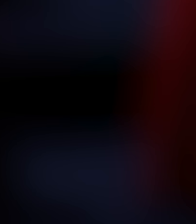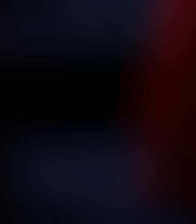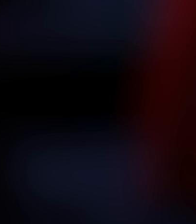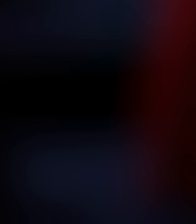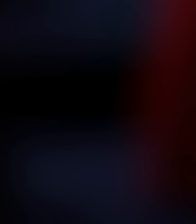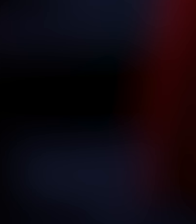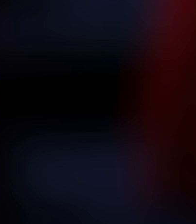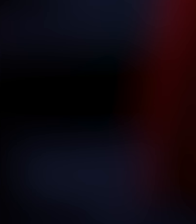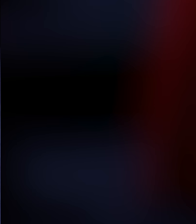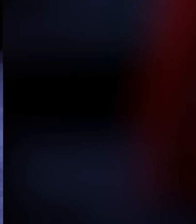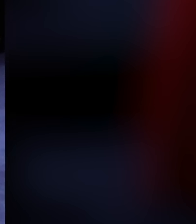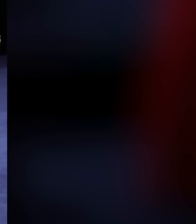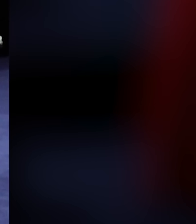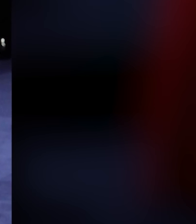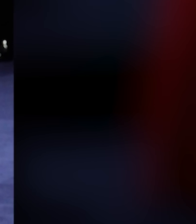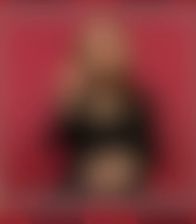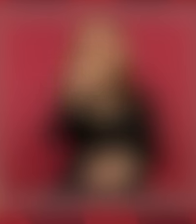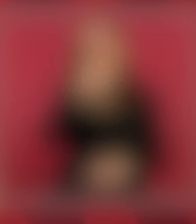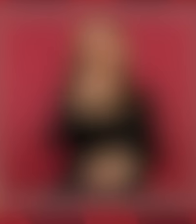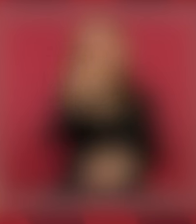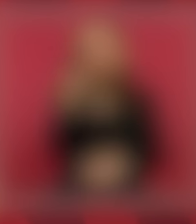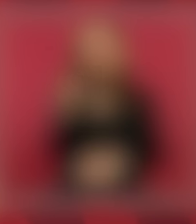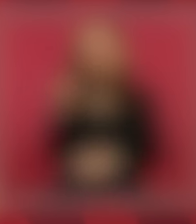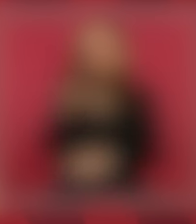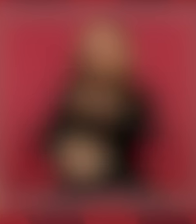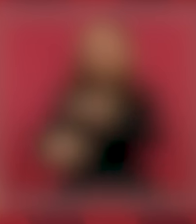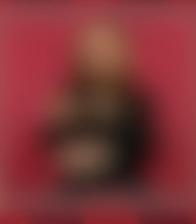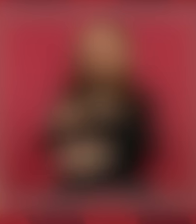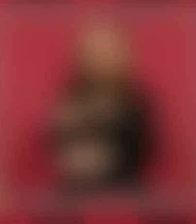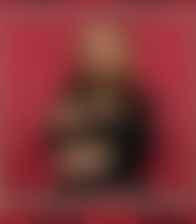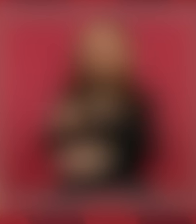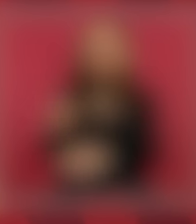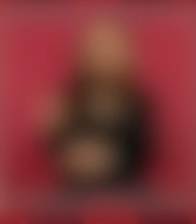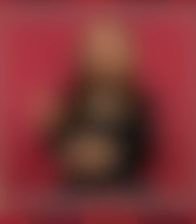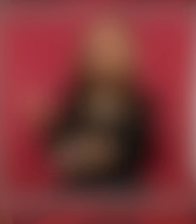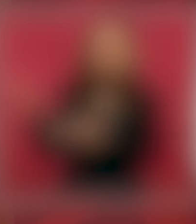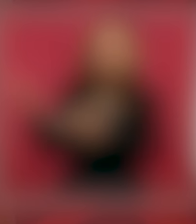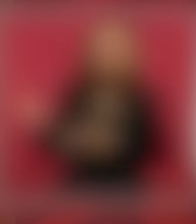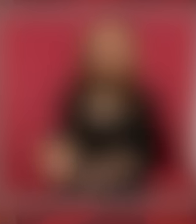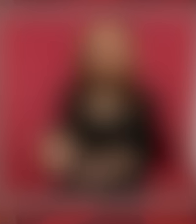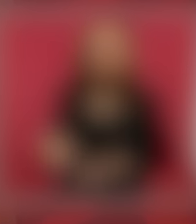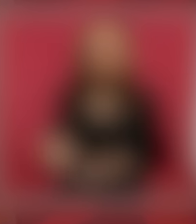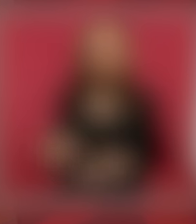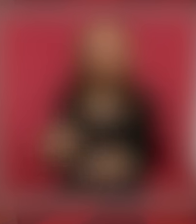quien señaló de recibir supuestos pagos por parte de la UDG. Jaime Alberto Tinoco, Jalisco TV Noticias.